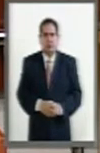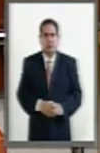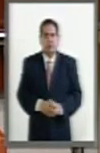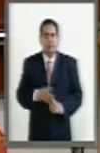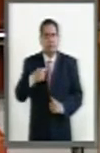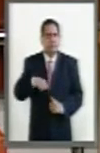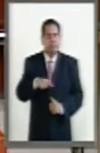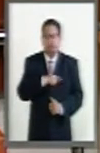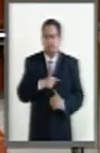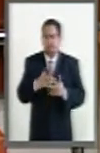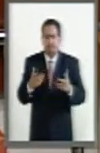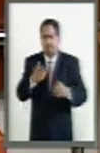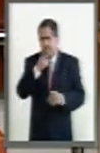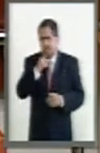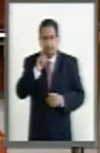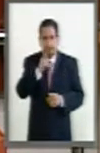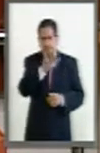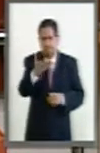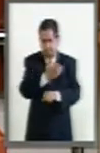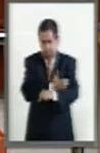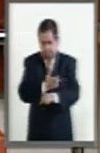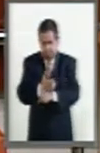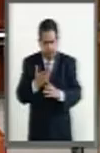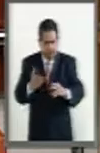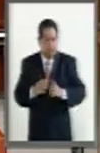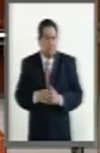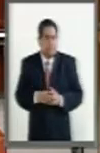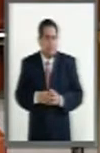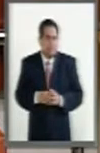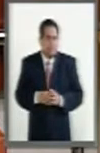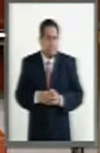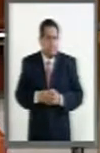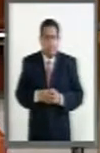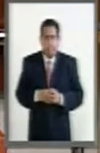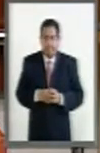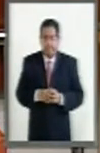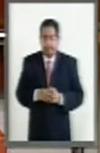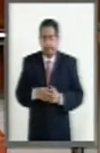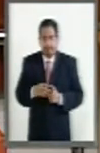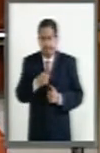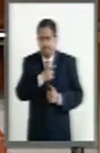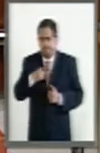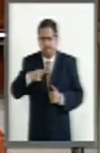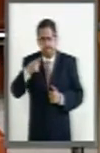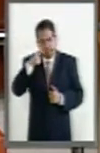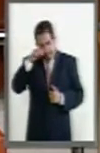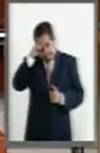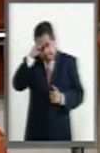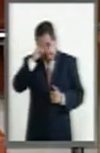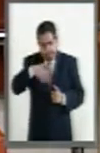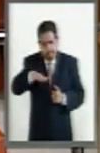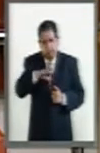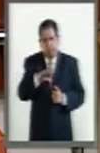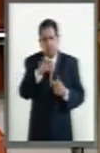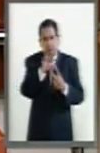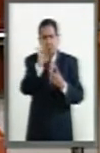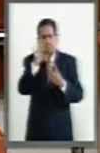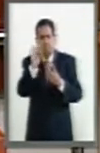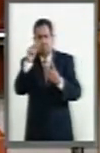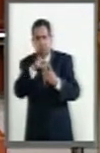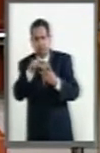Nosotros, compañeras y compañeros, estamos obligados entonces a buscar algunas